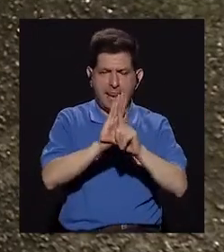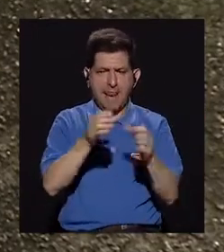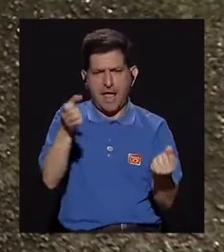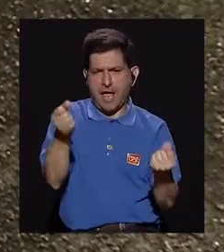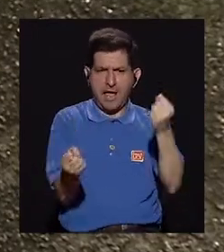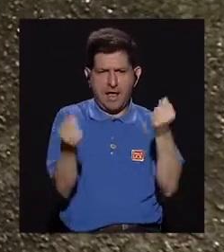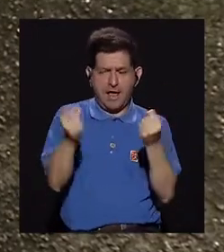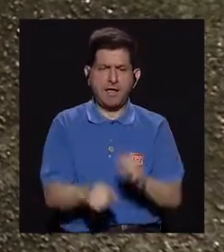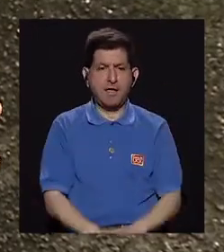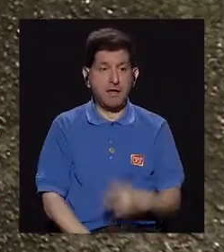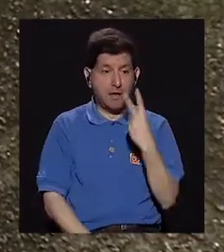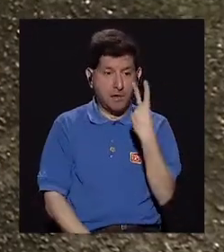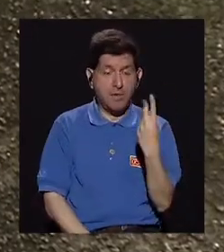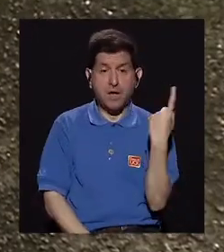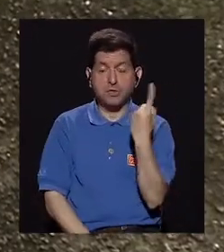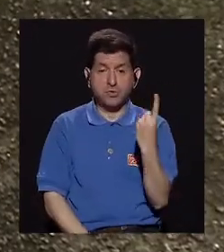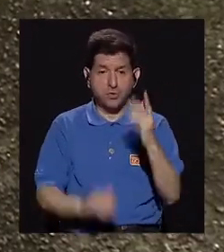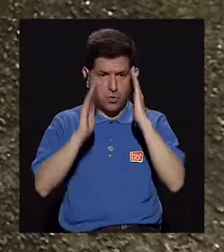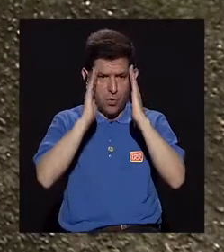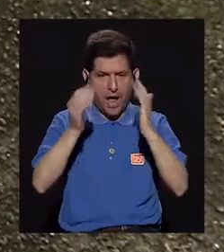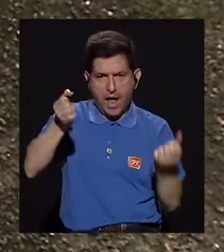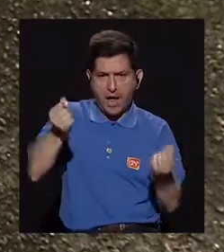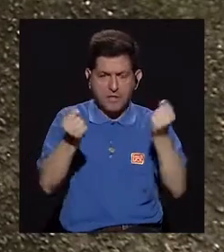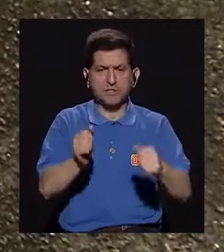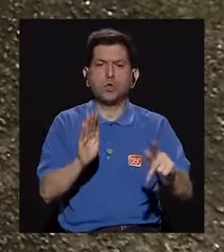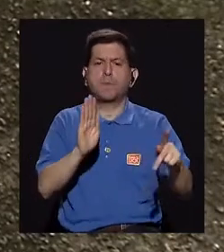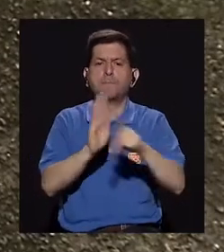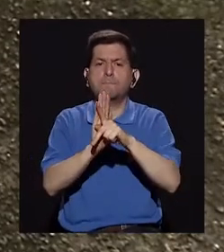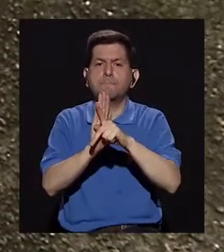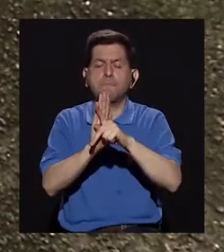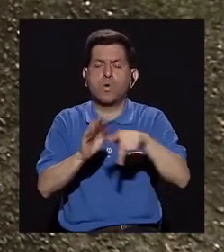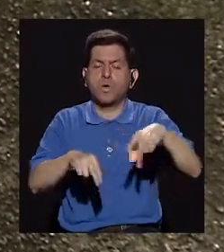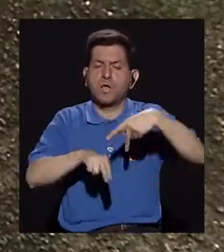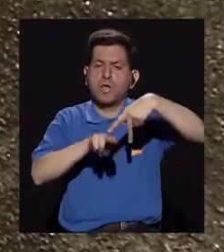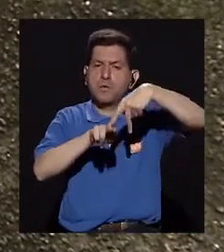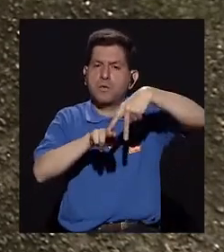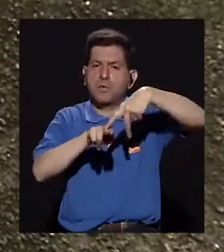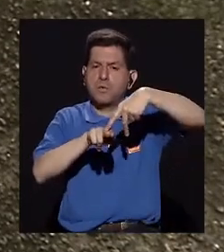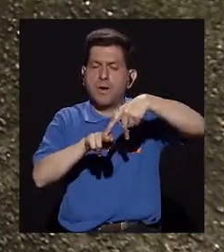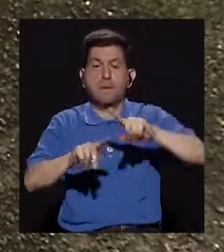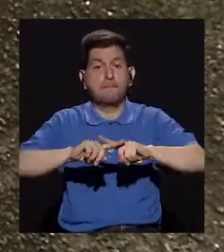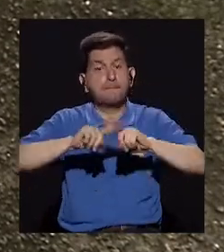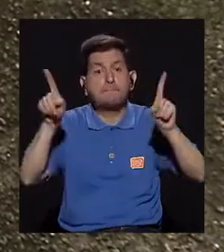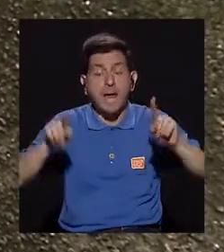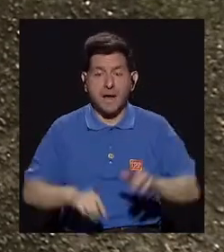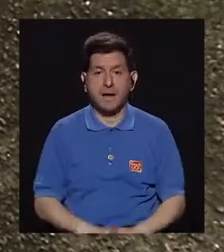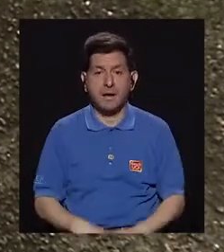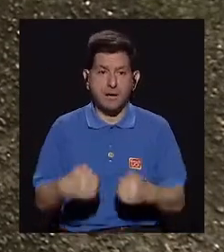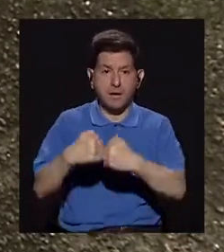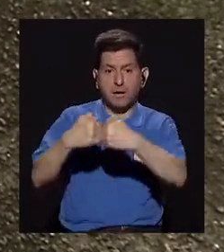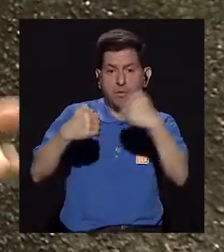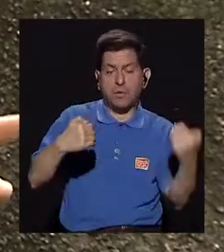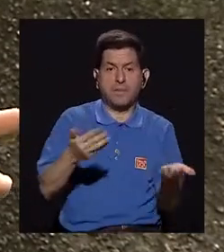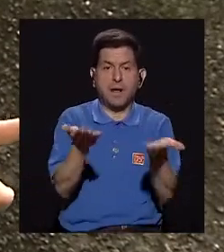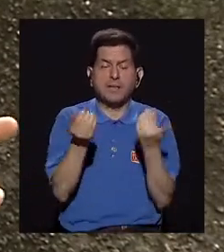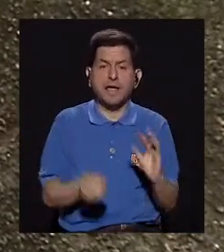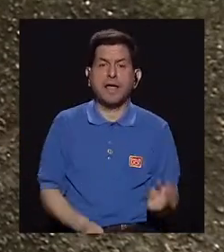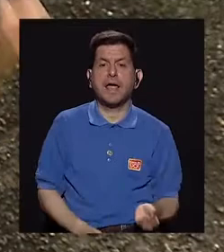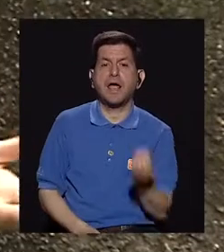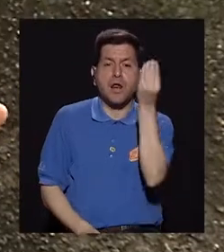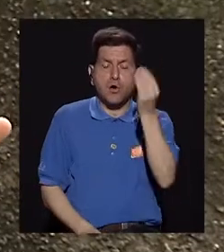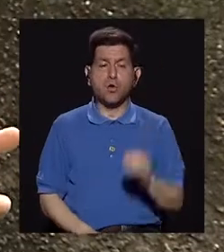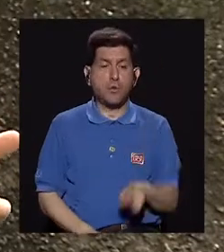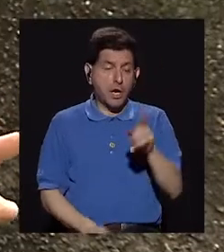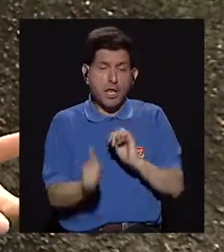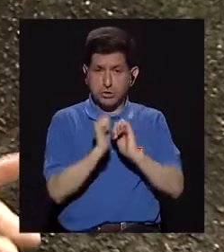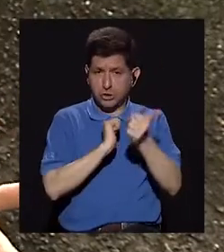tránsito que lo que ve es el tránsito vehicular prohíbe las patinetas. Sin embargo, por otro lado, quisiéramos que los jóvenes